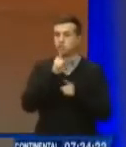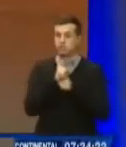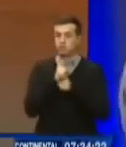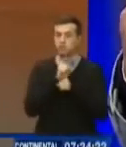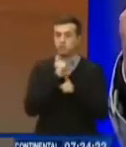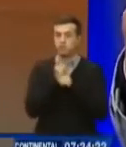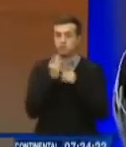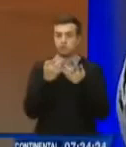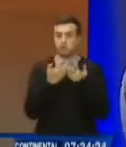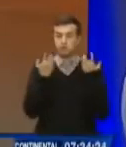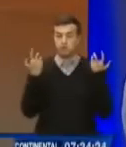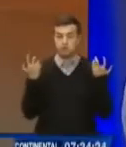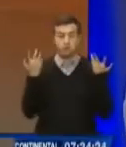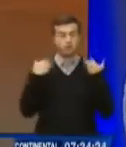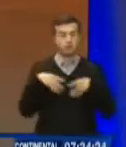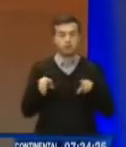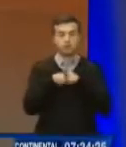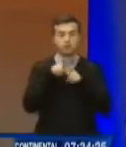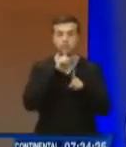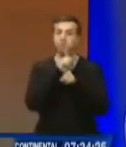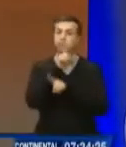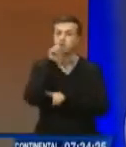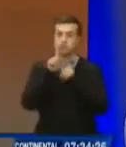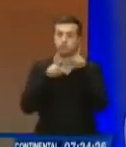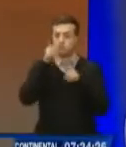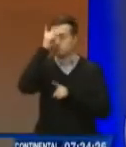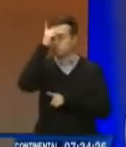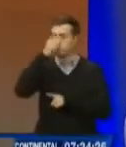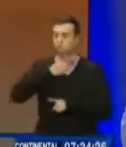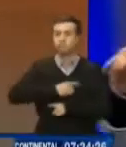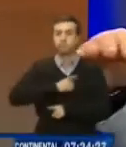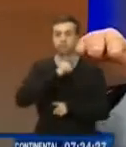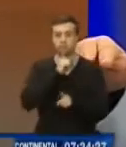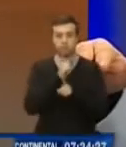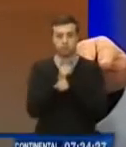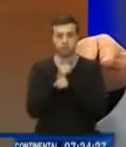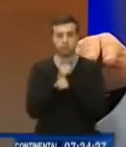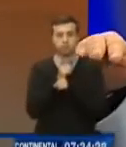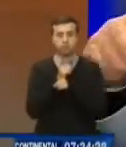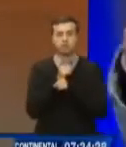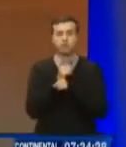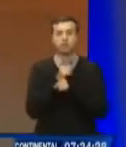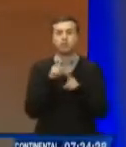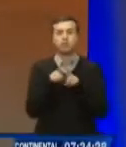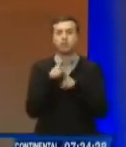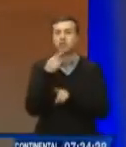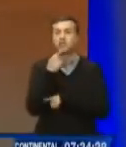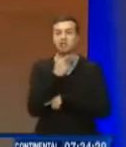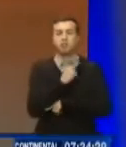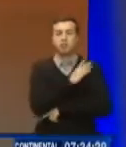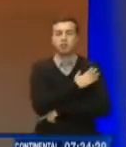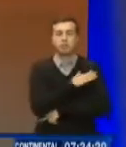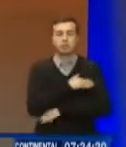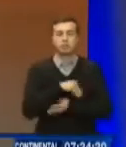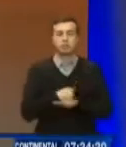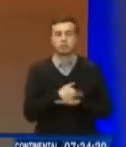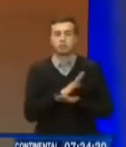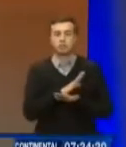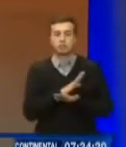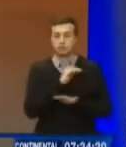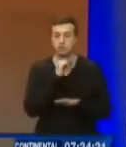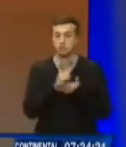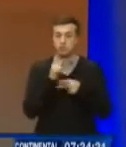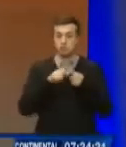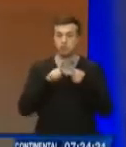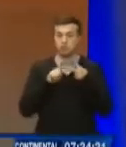e incluso me parece que hay algunas medidas de utilizar ese echarle el piso como se dice vulgarmente y en otros al ex